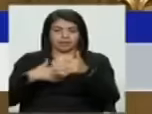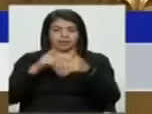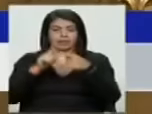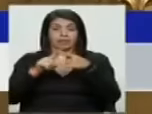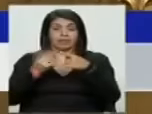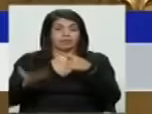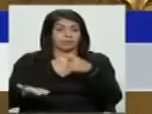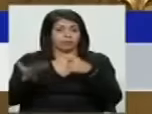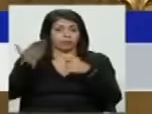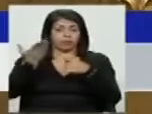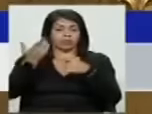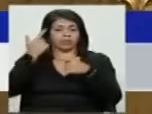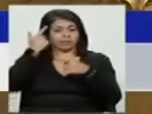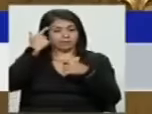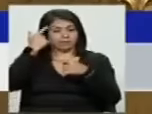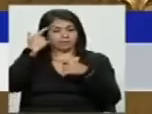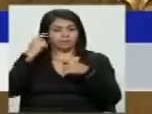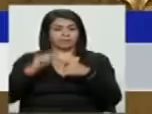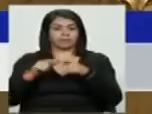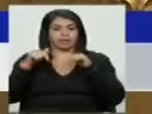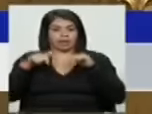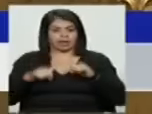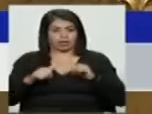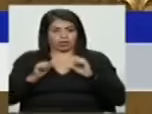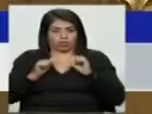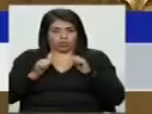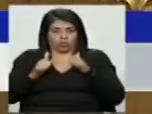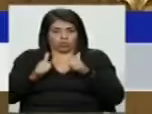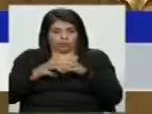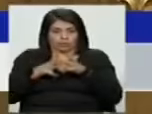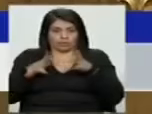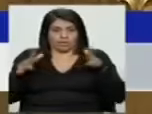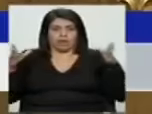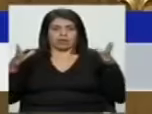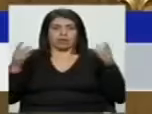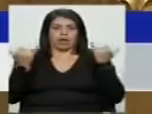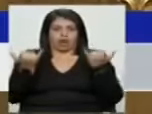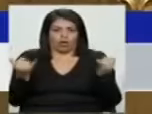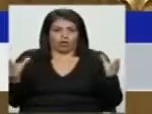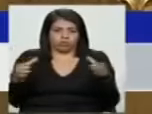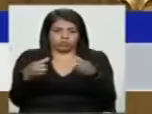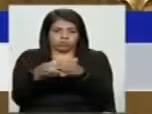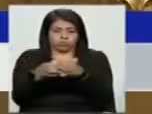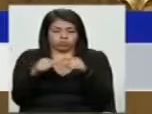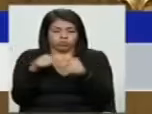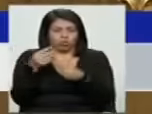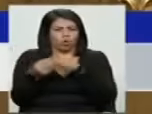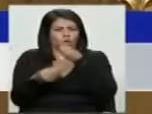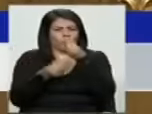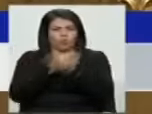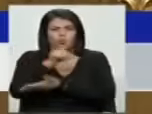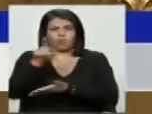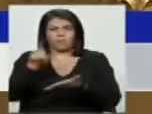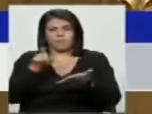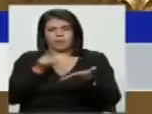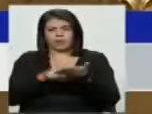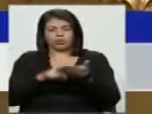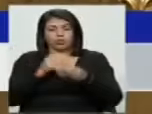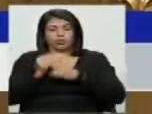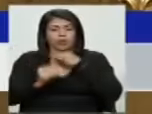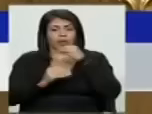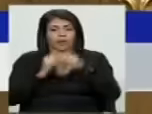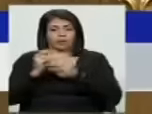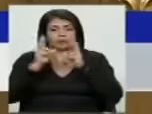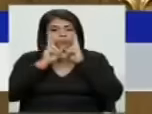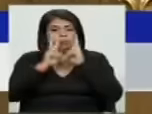es indispensable ir desde lo abstracto a lo particular. Que comprendamos el fenómeno completo para luego